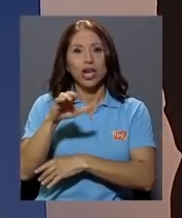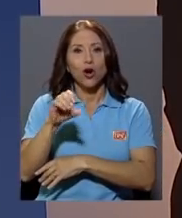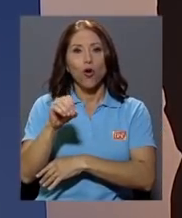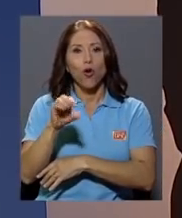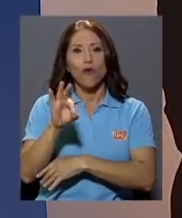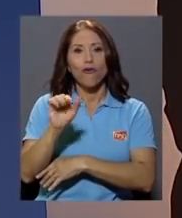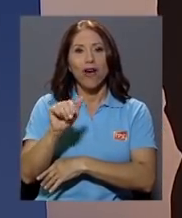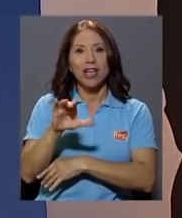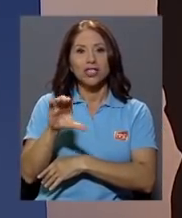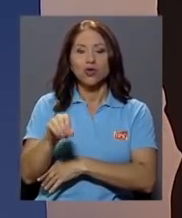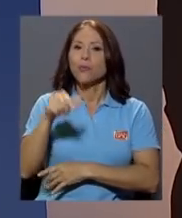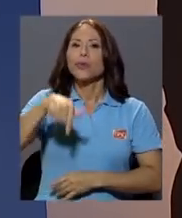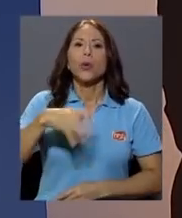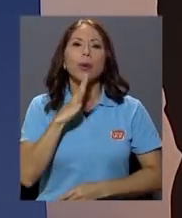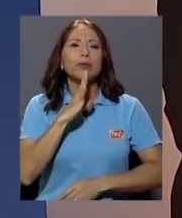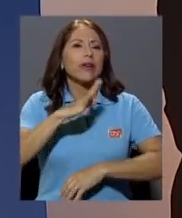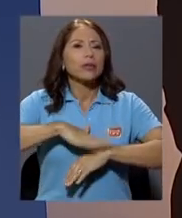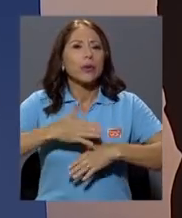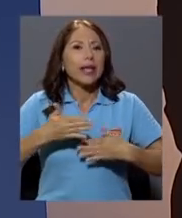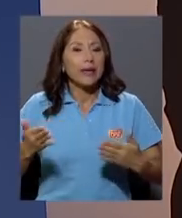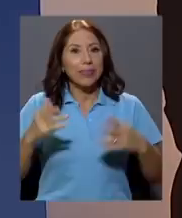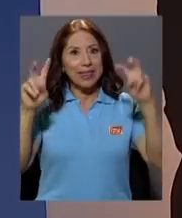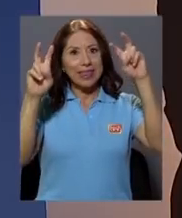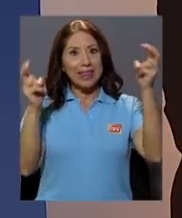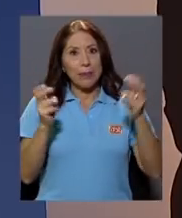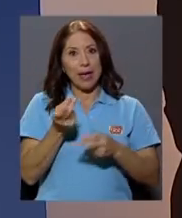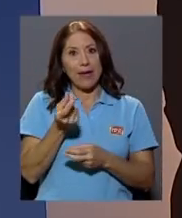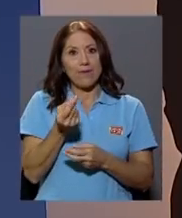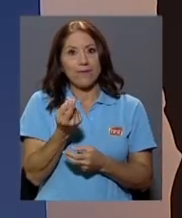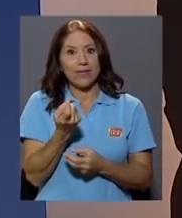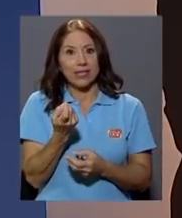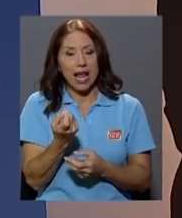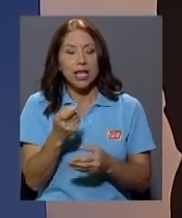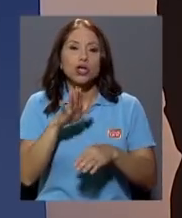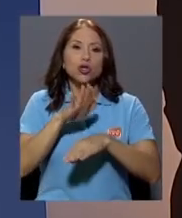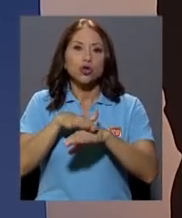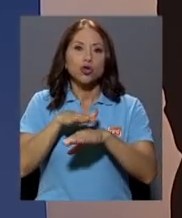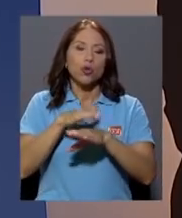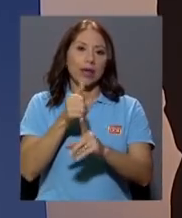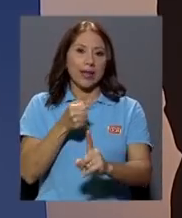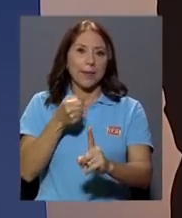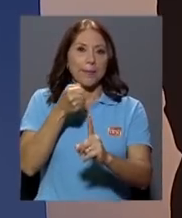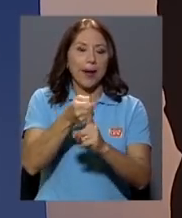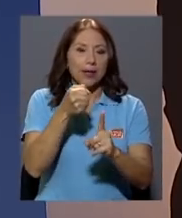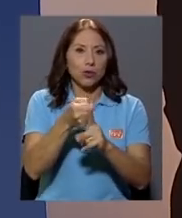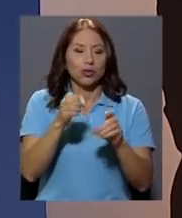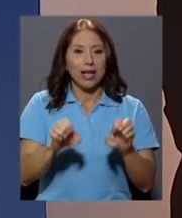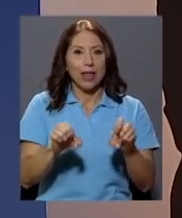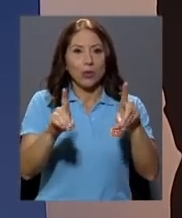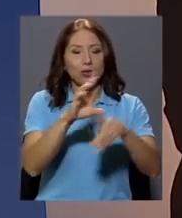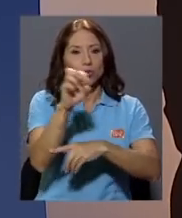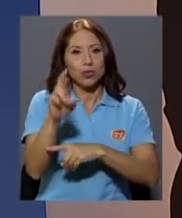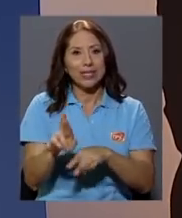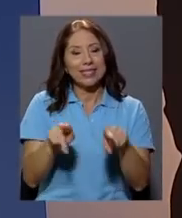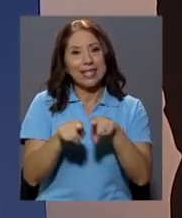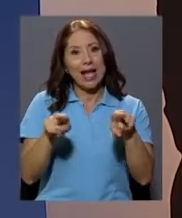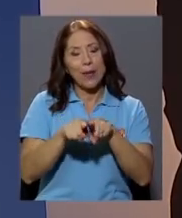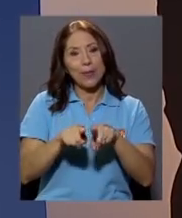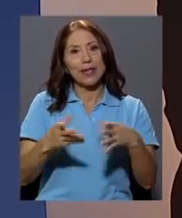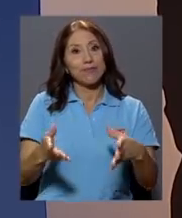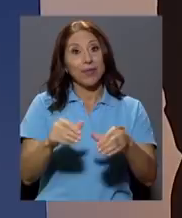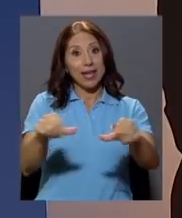Facio. El día de hoy vamos a hablar sobre política fiscal y sus impactos en la educación costarricense y sobre todo también en la